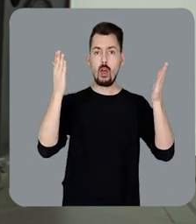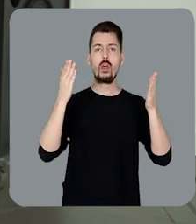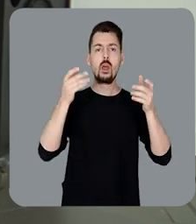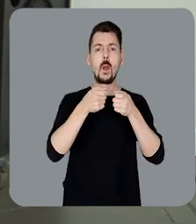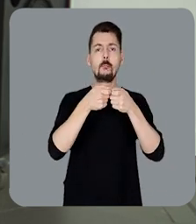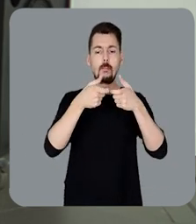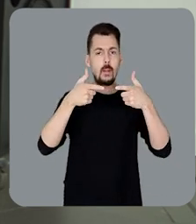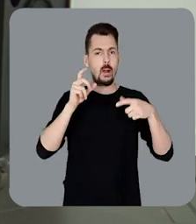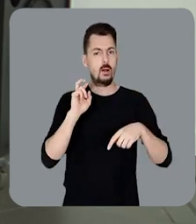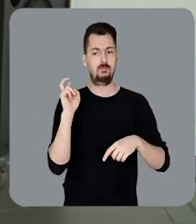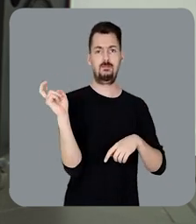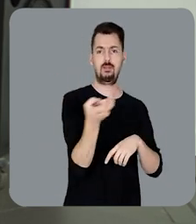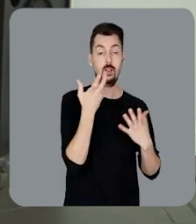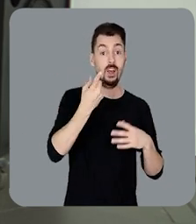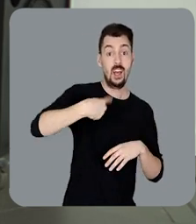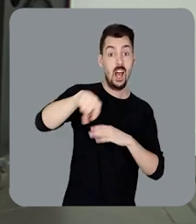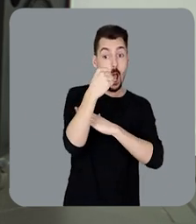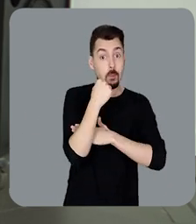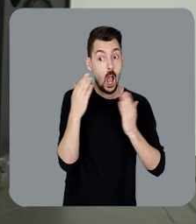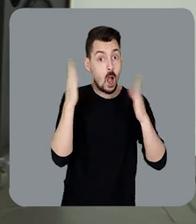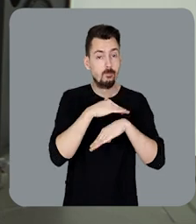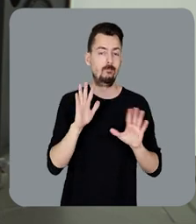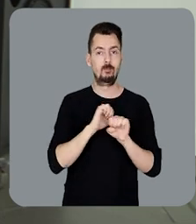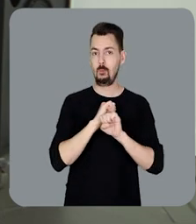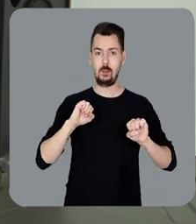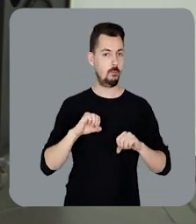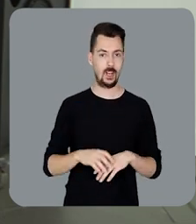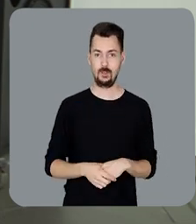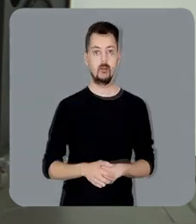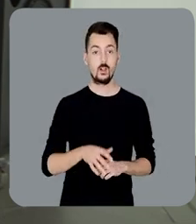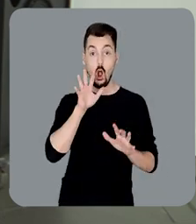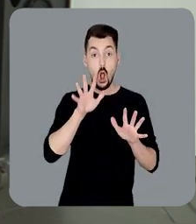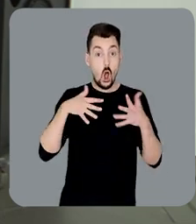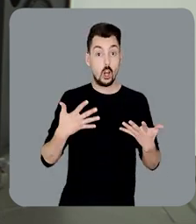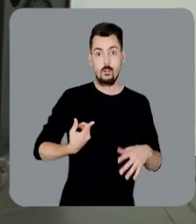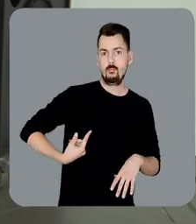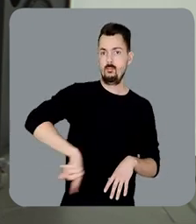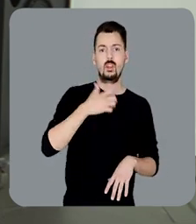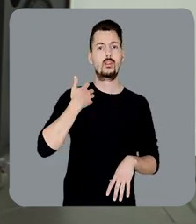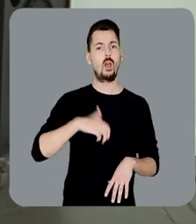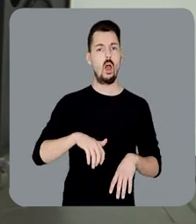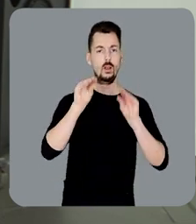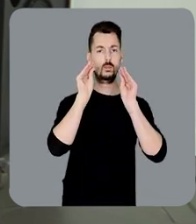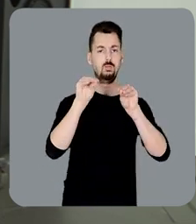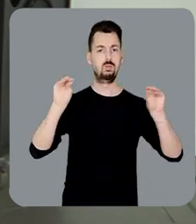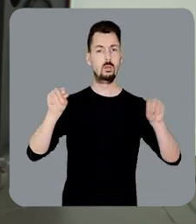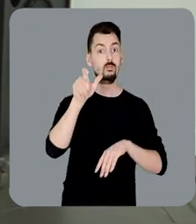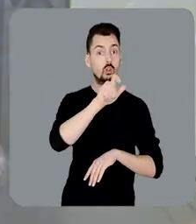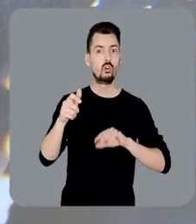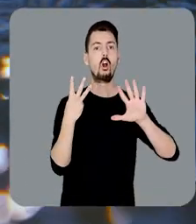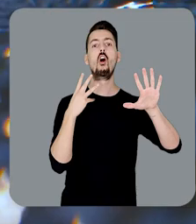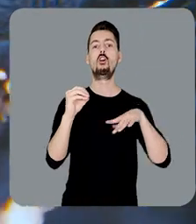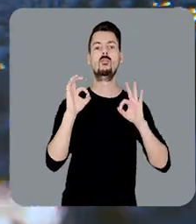mucho más diversa y sin vuestra ayuda pues no sería